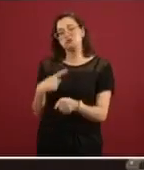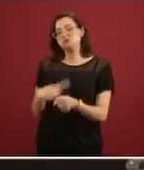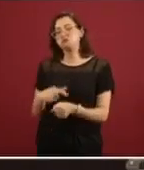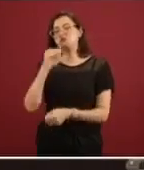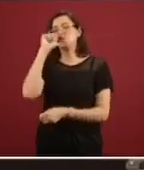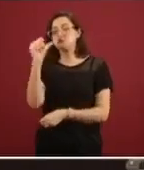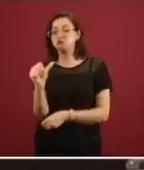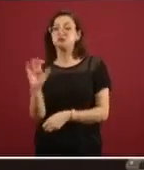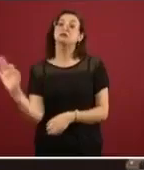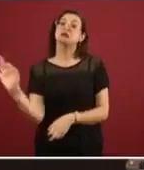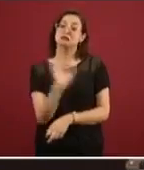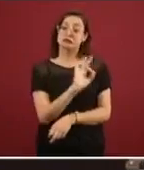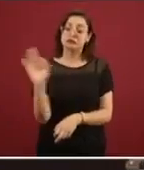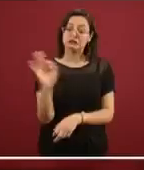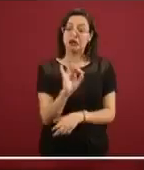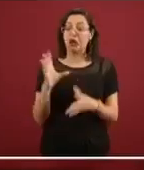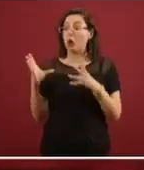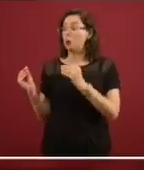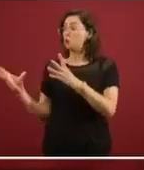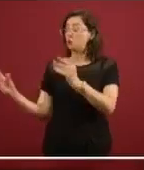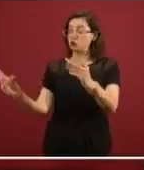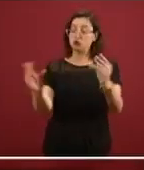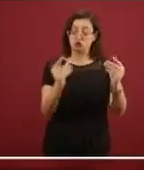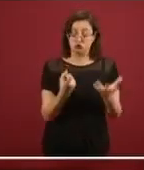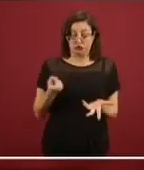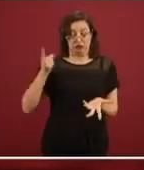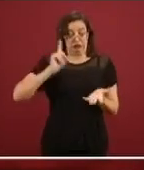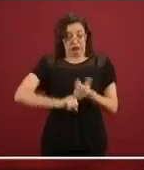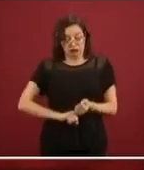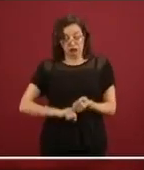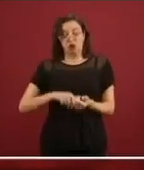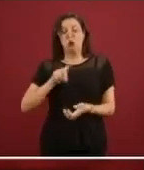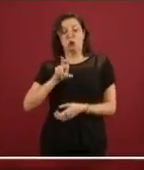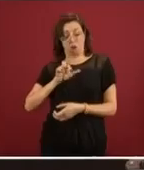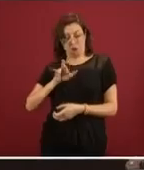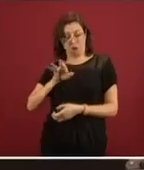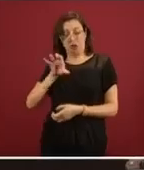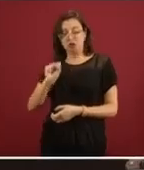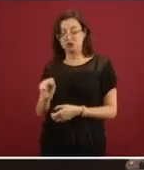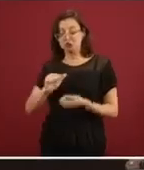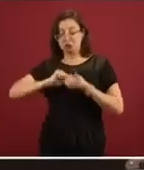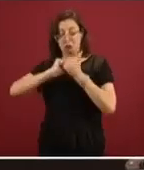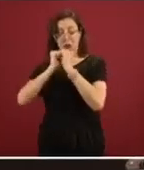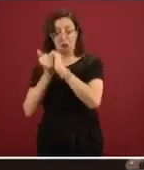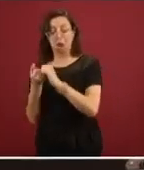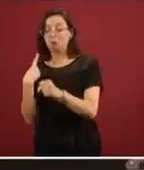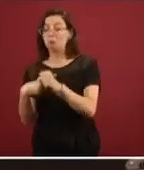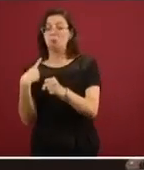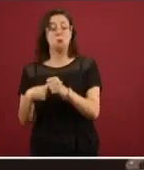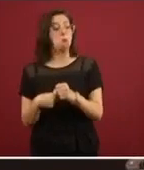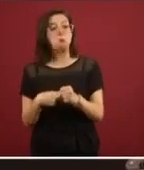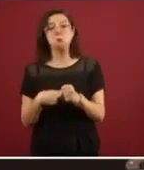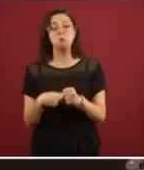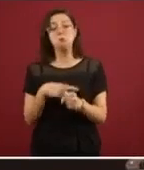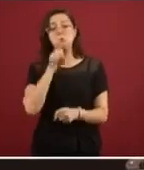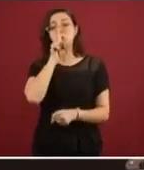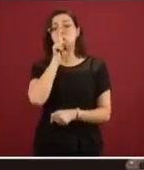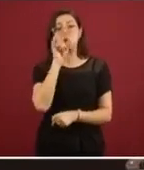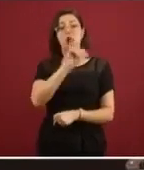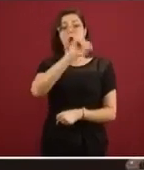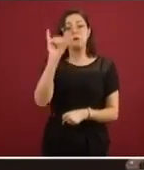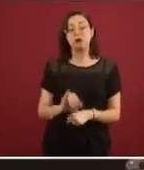que tengamos infección por el nuevo coronavirus sin consecuencia de enfermedad